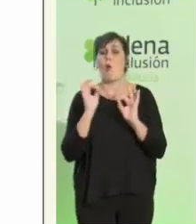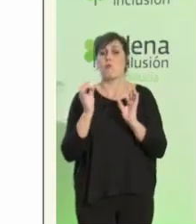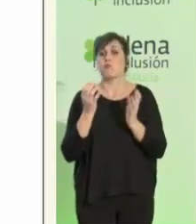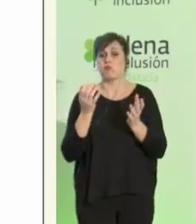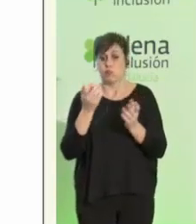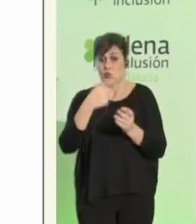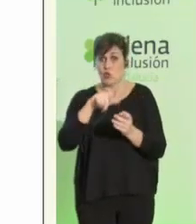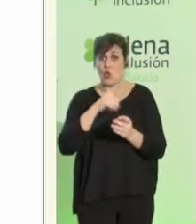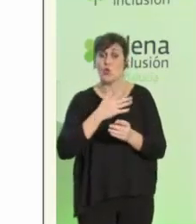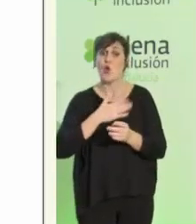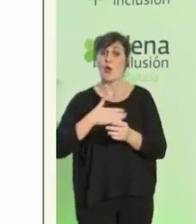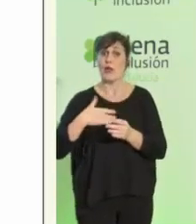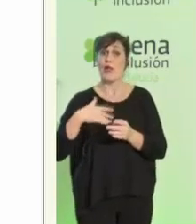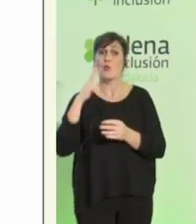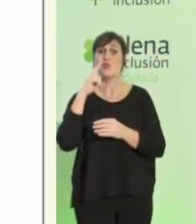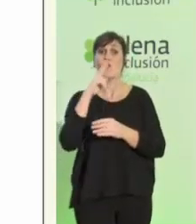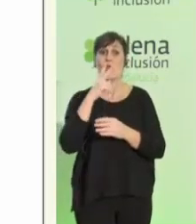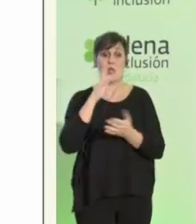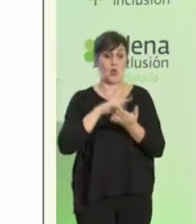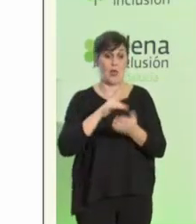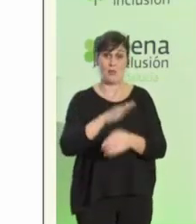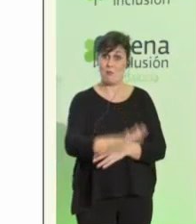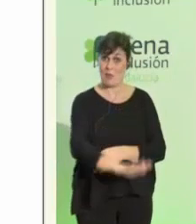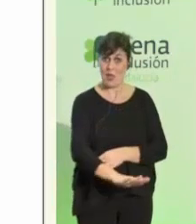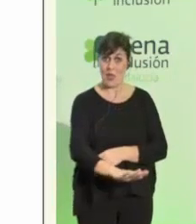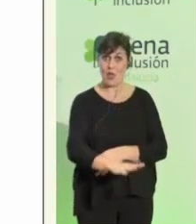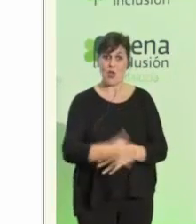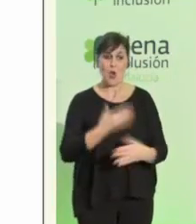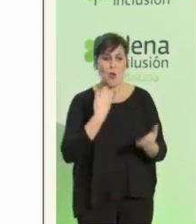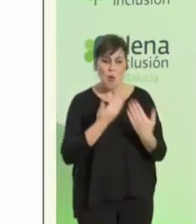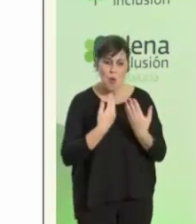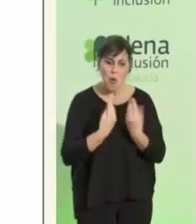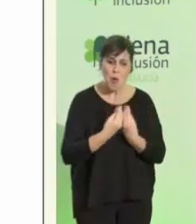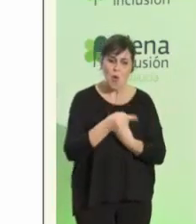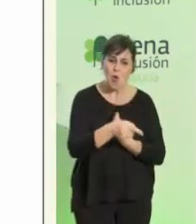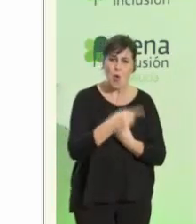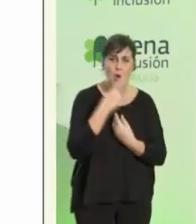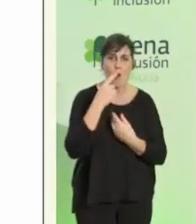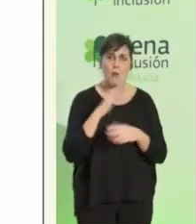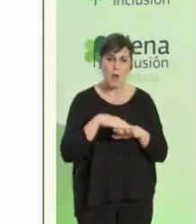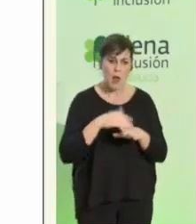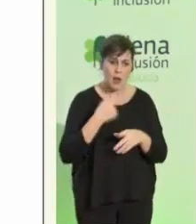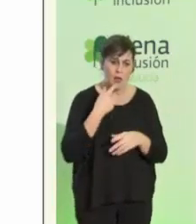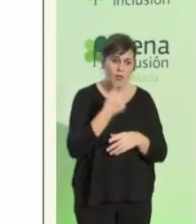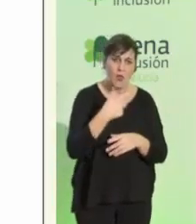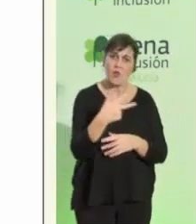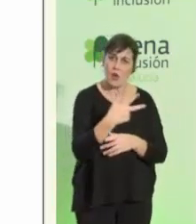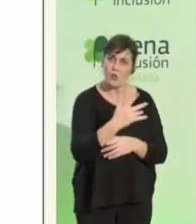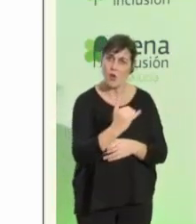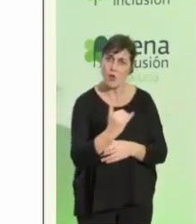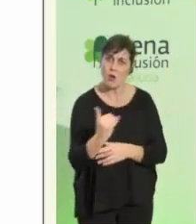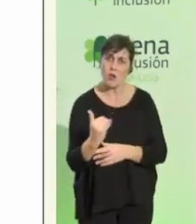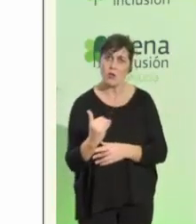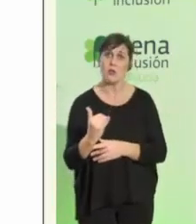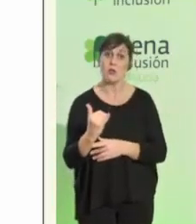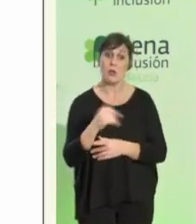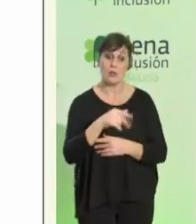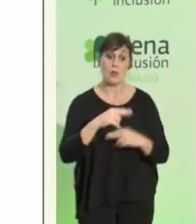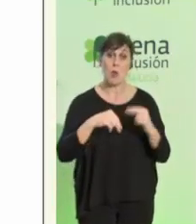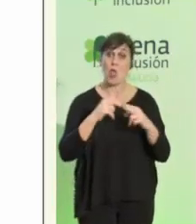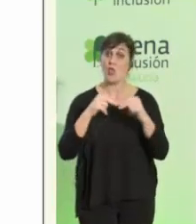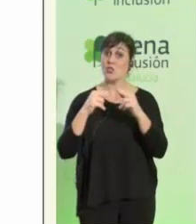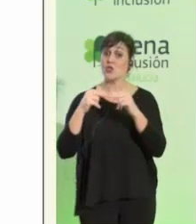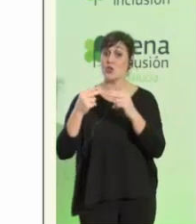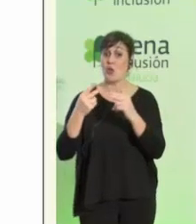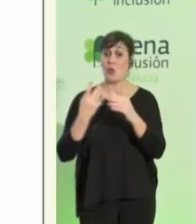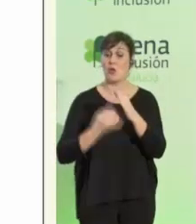queríamos ver desde pequeños, hablar con los niños para hablarles de sus derechos. Y dentro de ese proceso se generó una